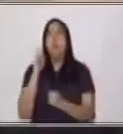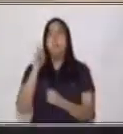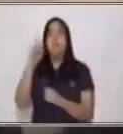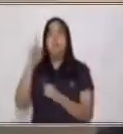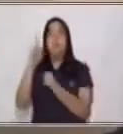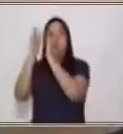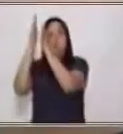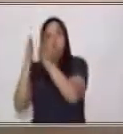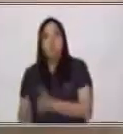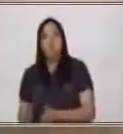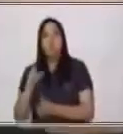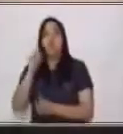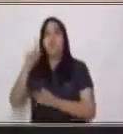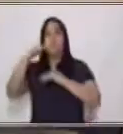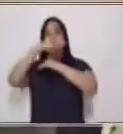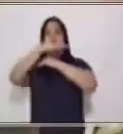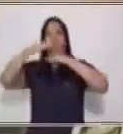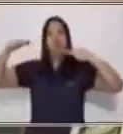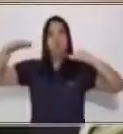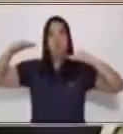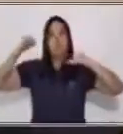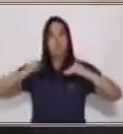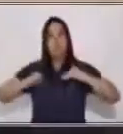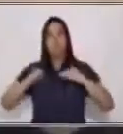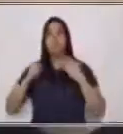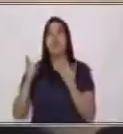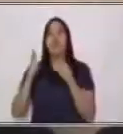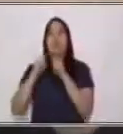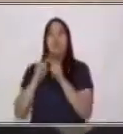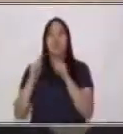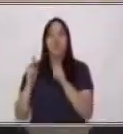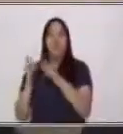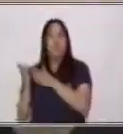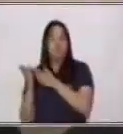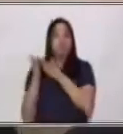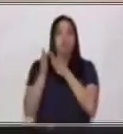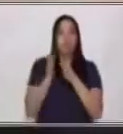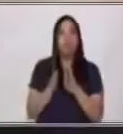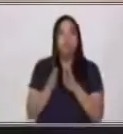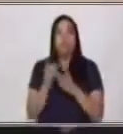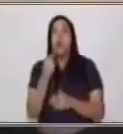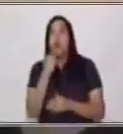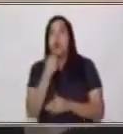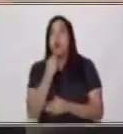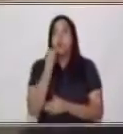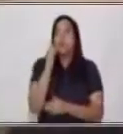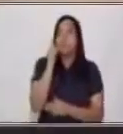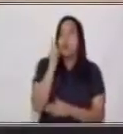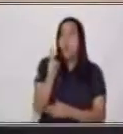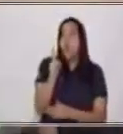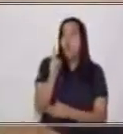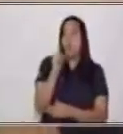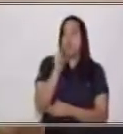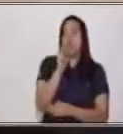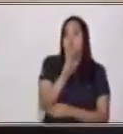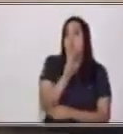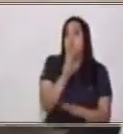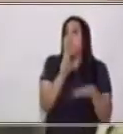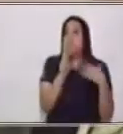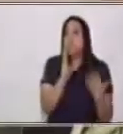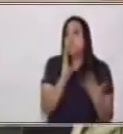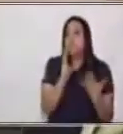que es una matriz, vemos que acá están representadas las posiciones y dónde debe ir cada uno de